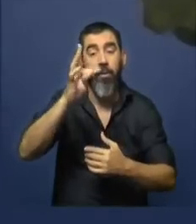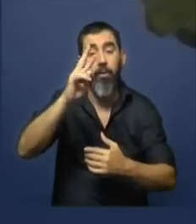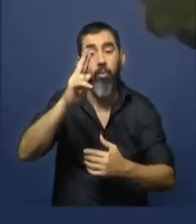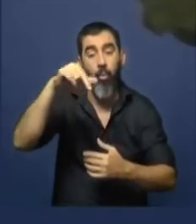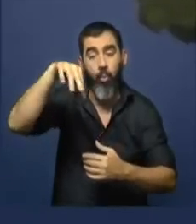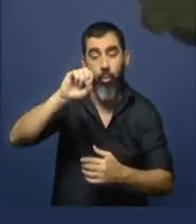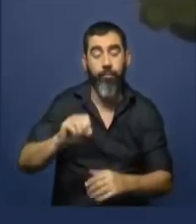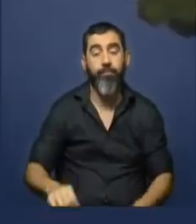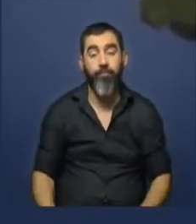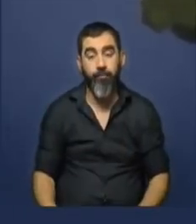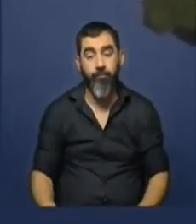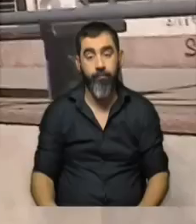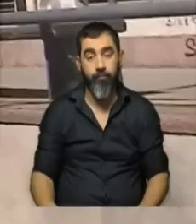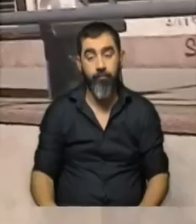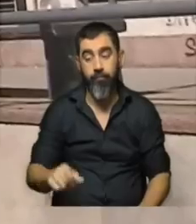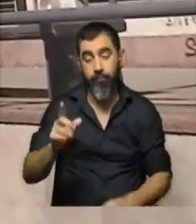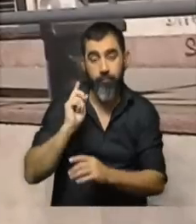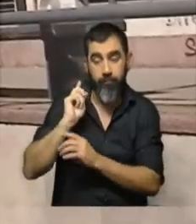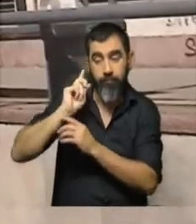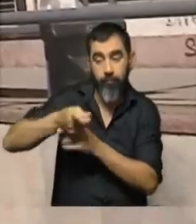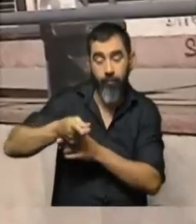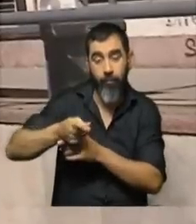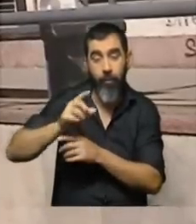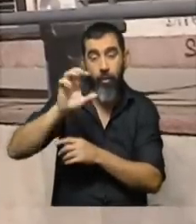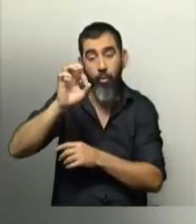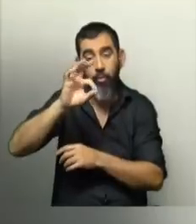Bueno, nosotros entendemos que esta resolución de OCE